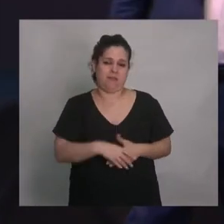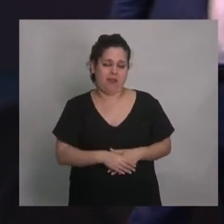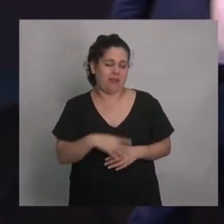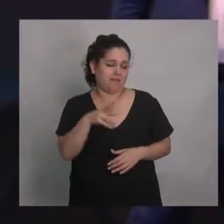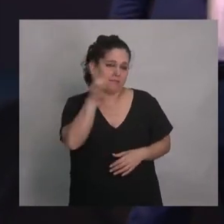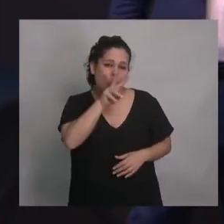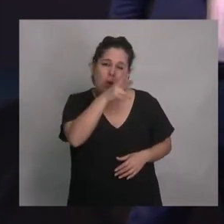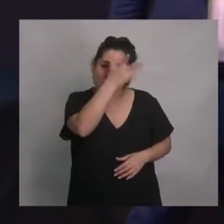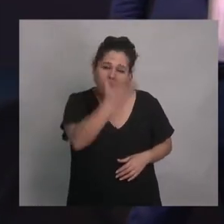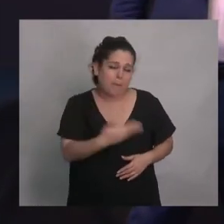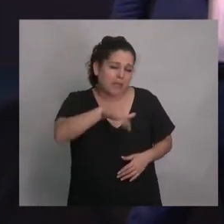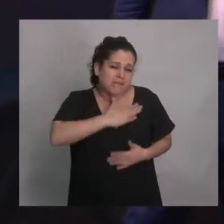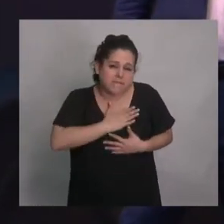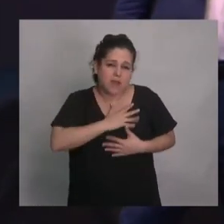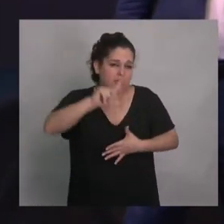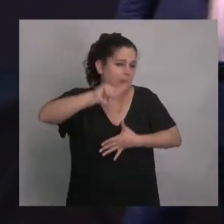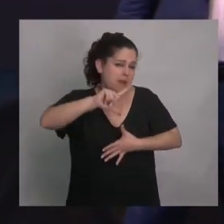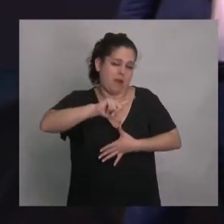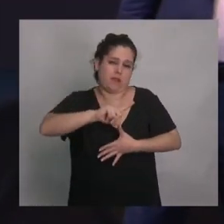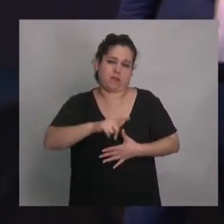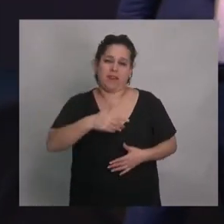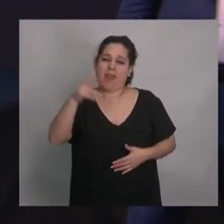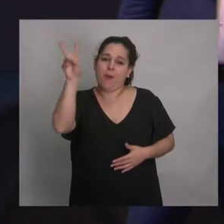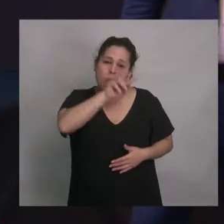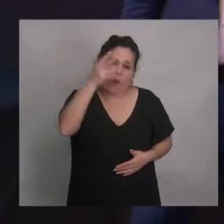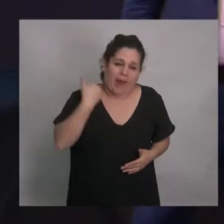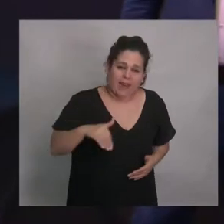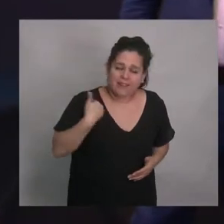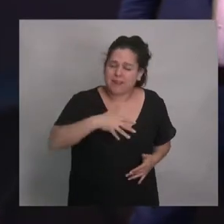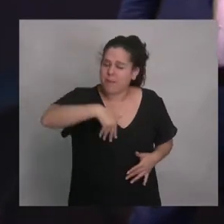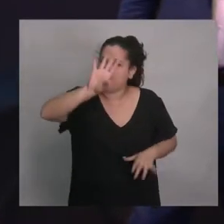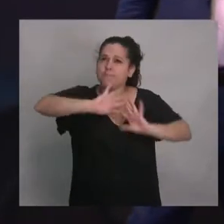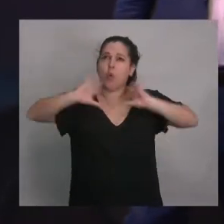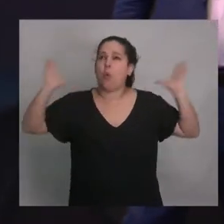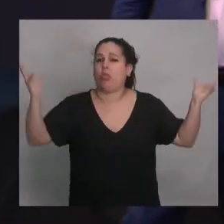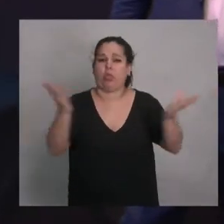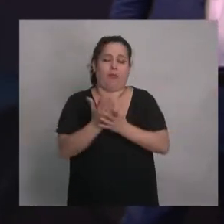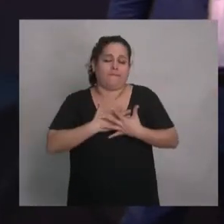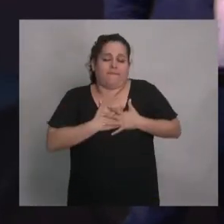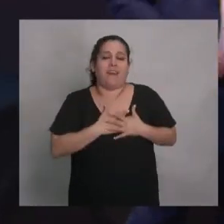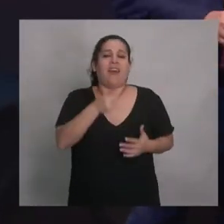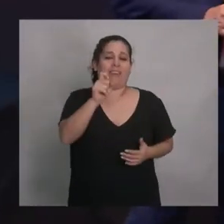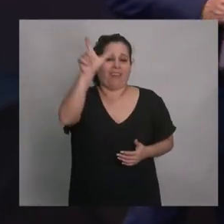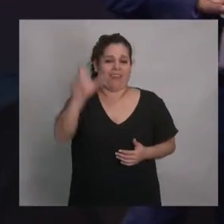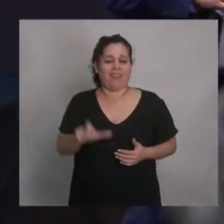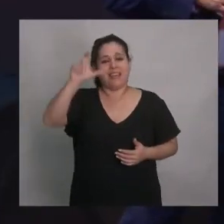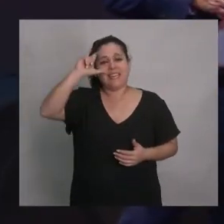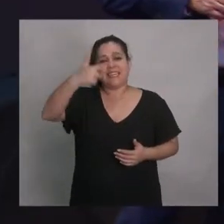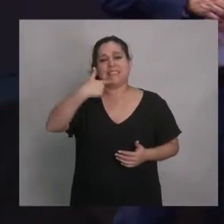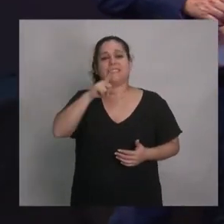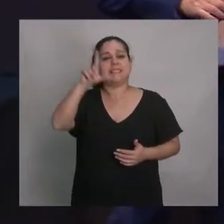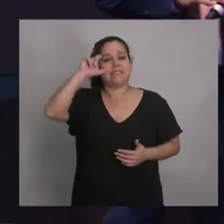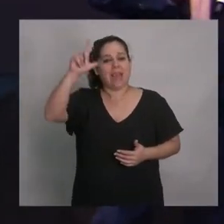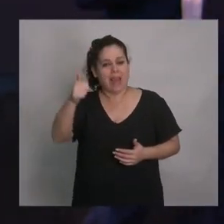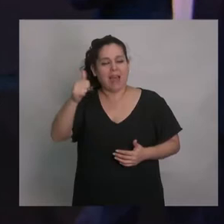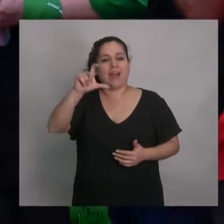más queridas de américa latina' para unas argentinas más queridas en el mundo estela carlotto la presidenta de abuelas de plaza de